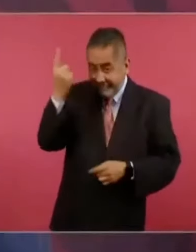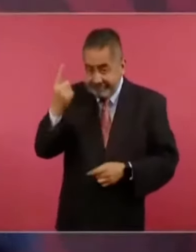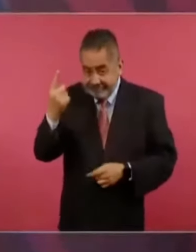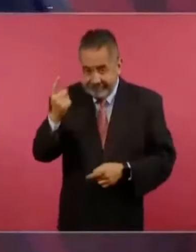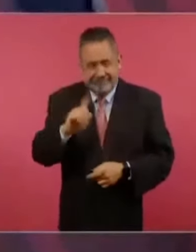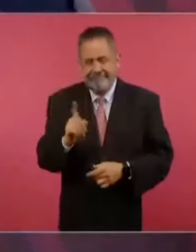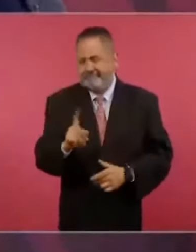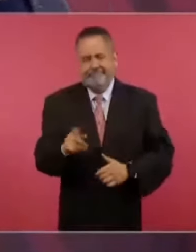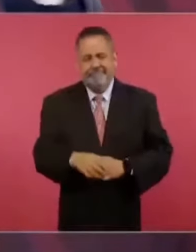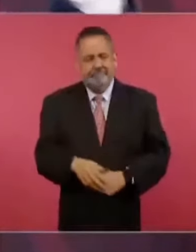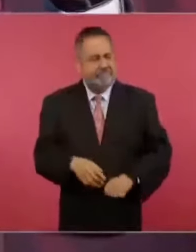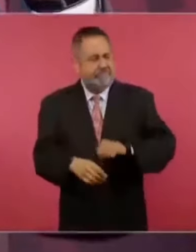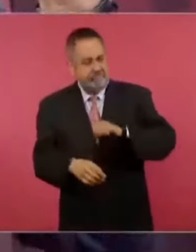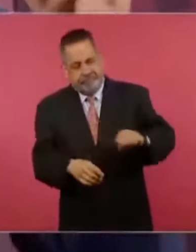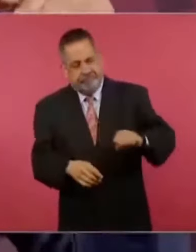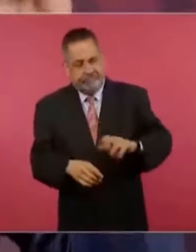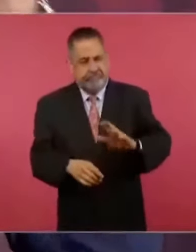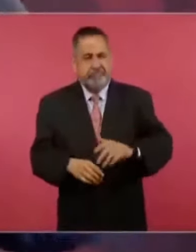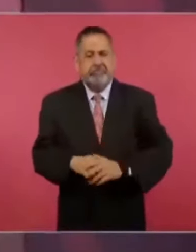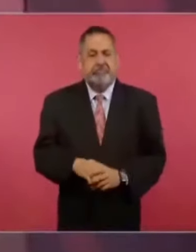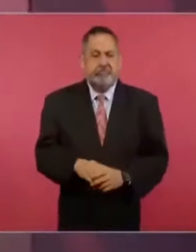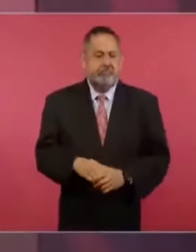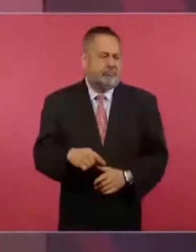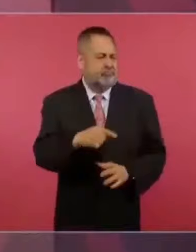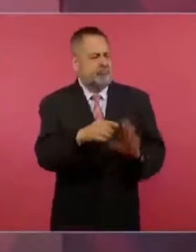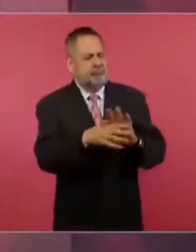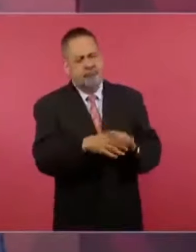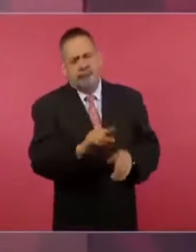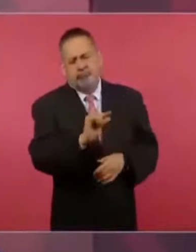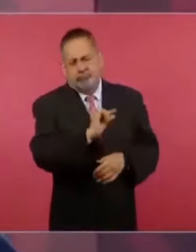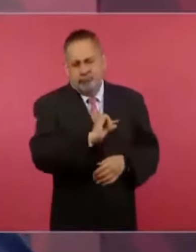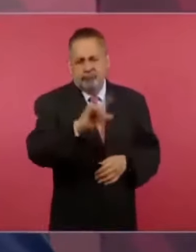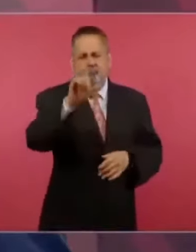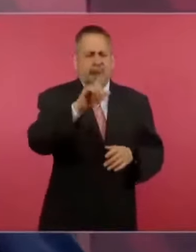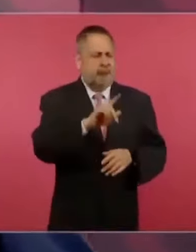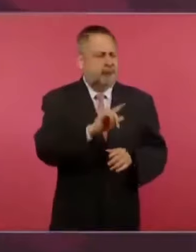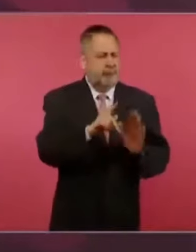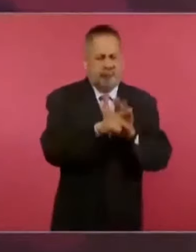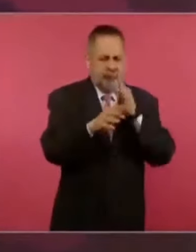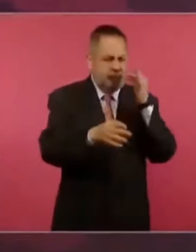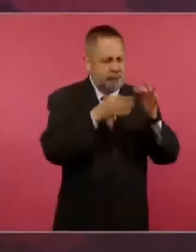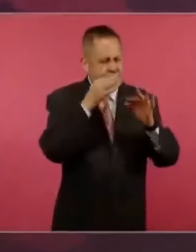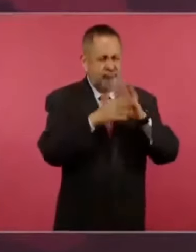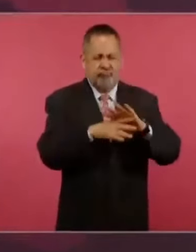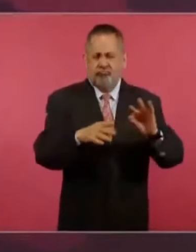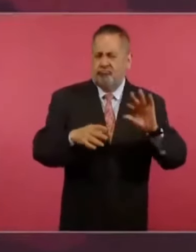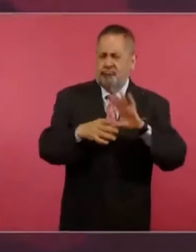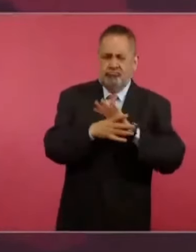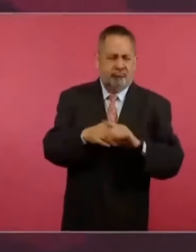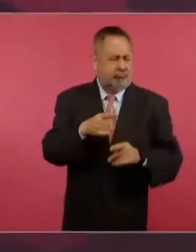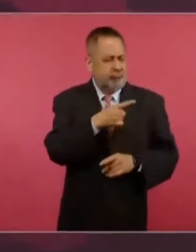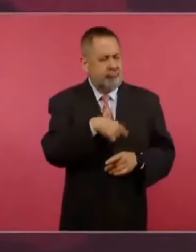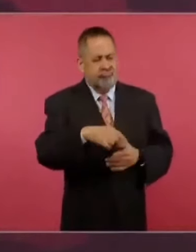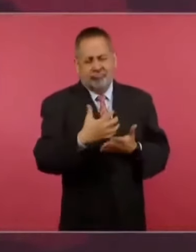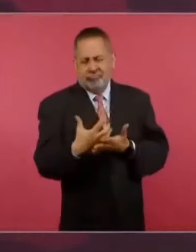Podrán ser los más famosos periodistas, los que ganan